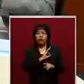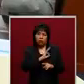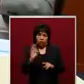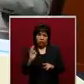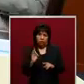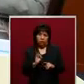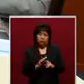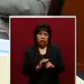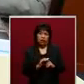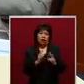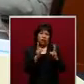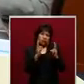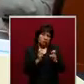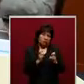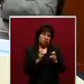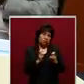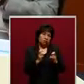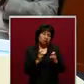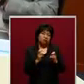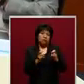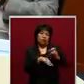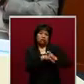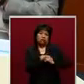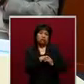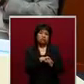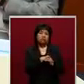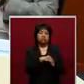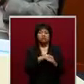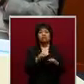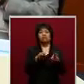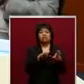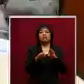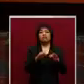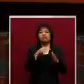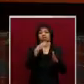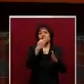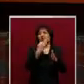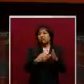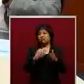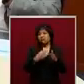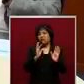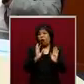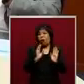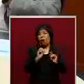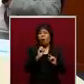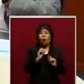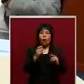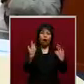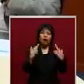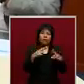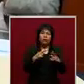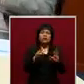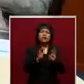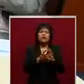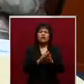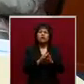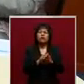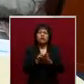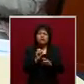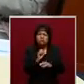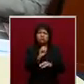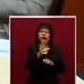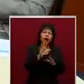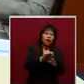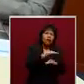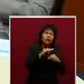materiales, los guarda y los trabaja más tarde, por ejemplo. Entonces, o el docente ve la manera de hacerle llegar esos